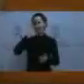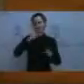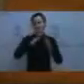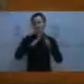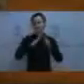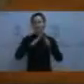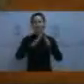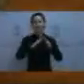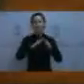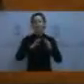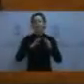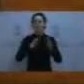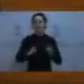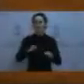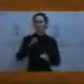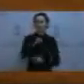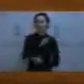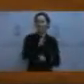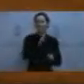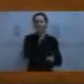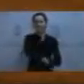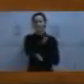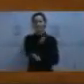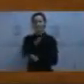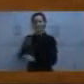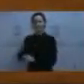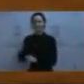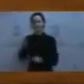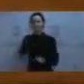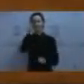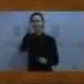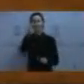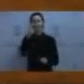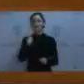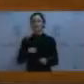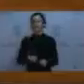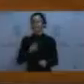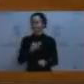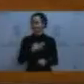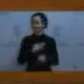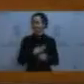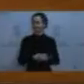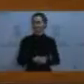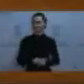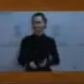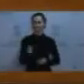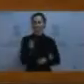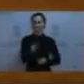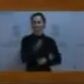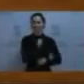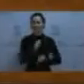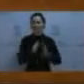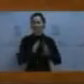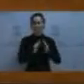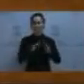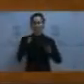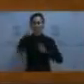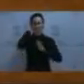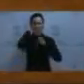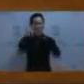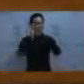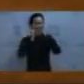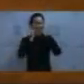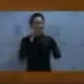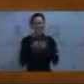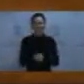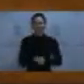muy sano. Y encima ella es rural, porque es de pueblo, del mismo que estoy donde vivo yo. Mire, consejera, esto